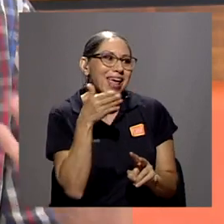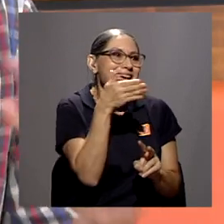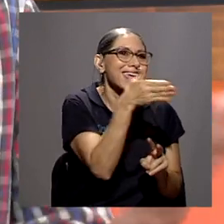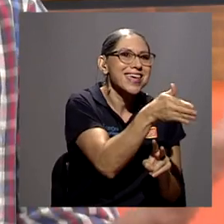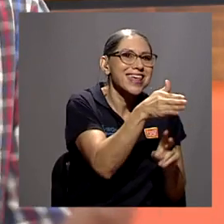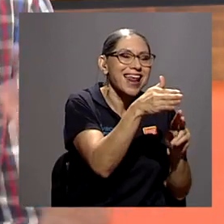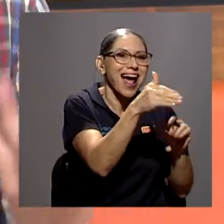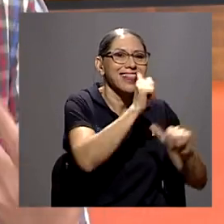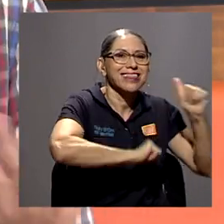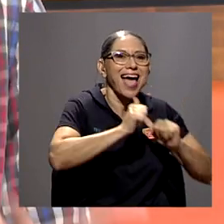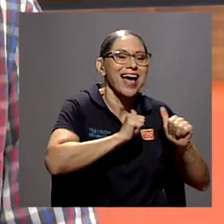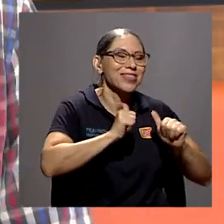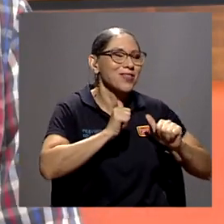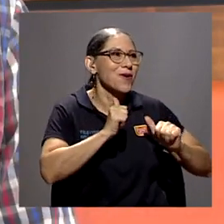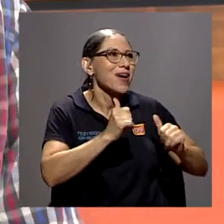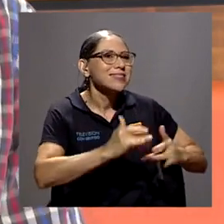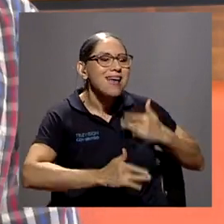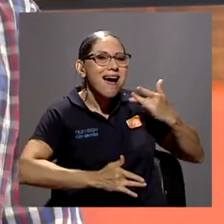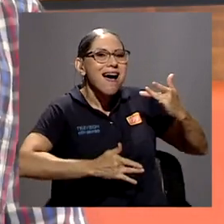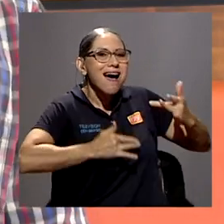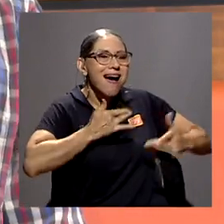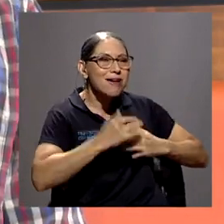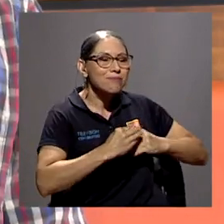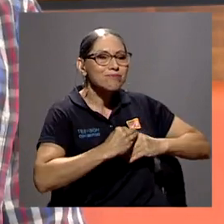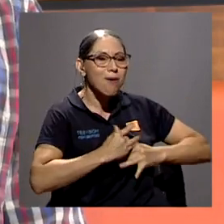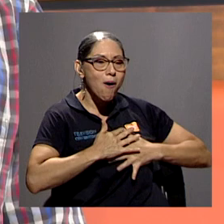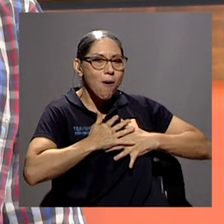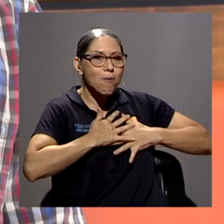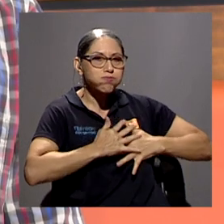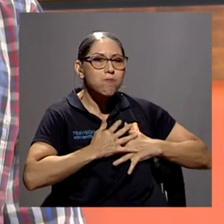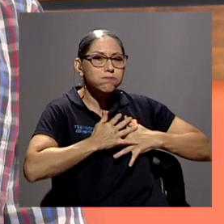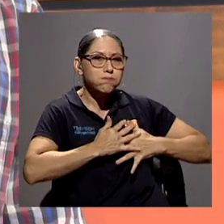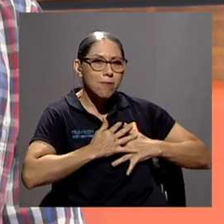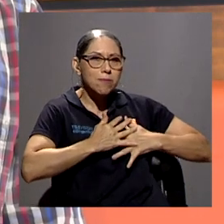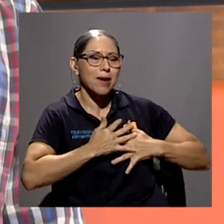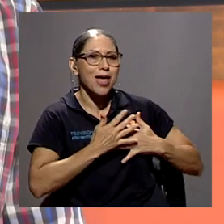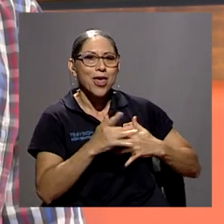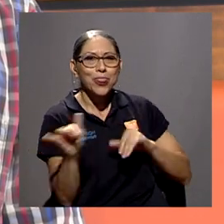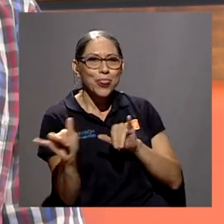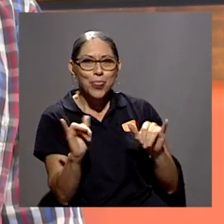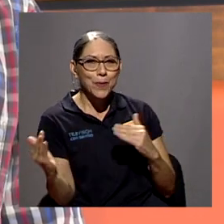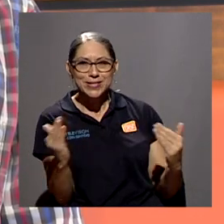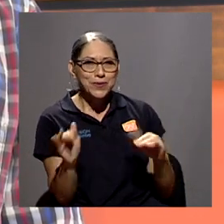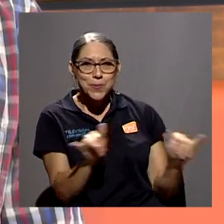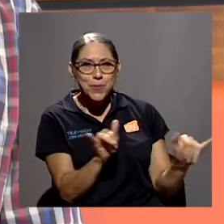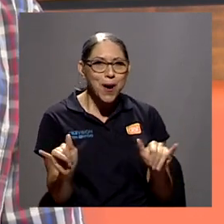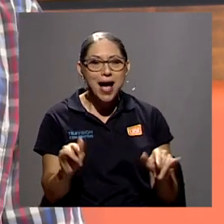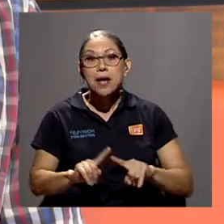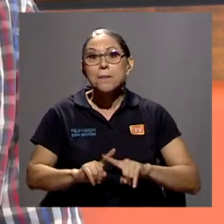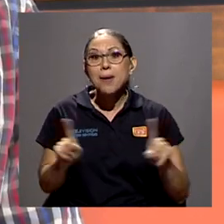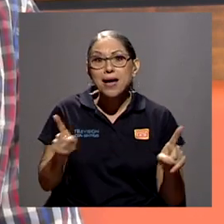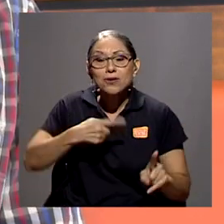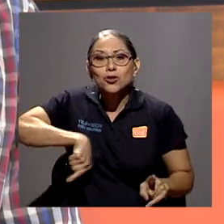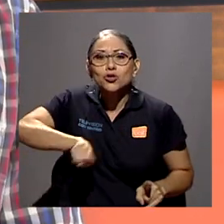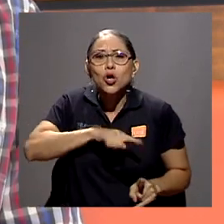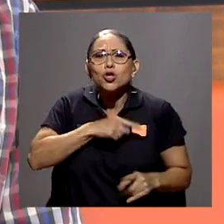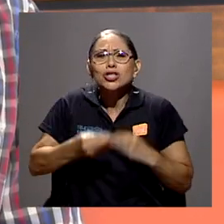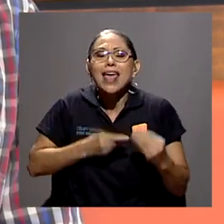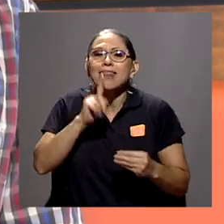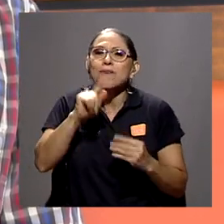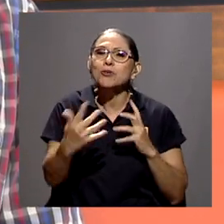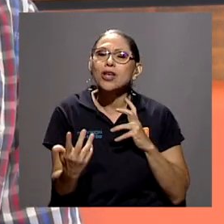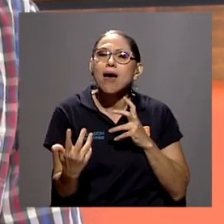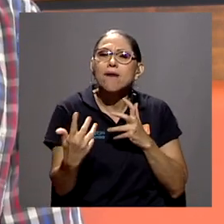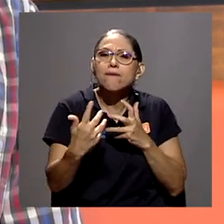sentir las vibraciones de la misma música produce hace que tengamos que adaptarnos a una nueva